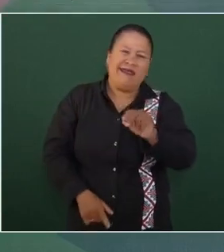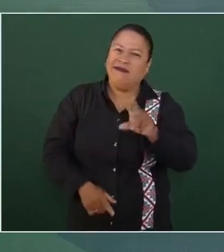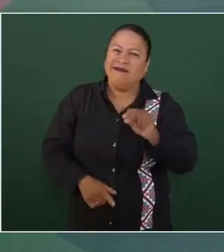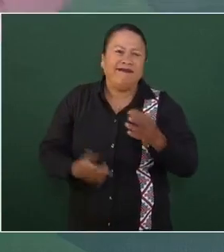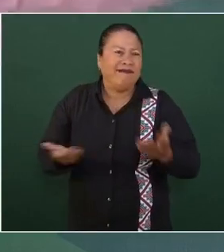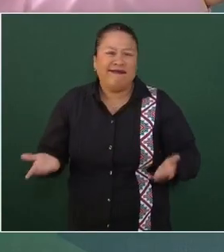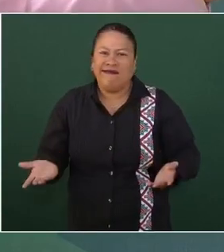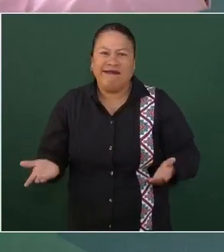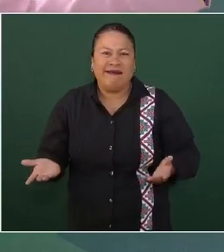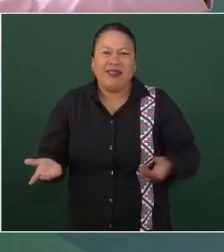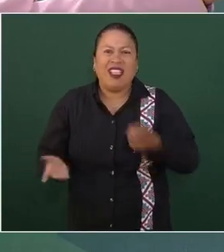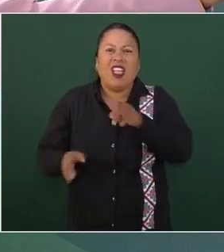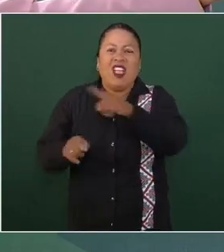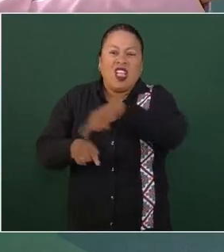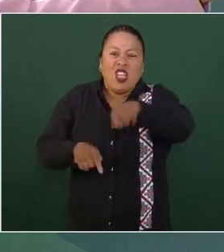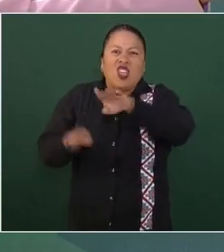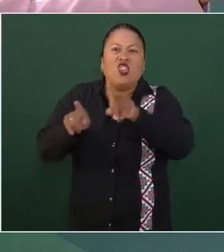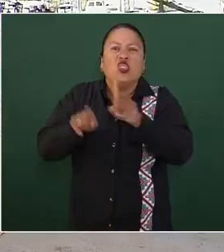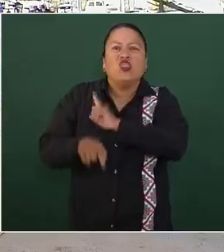esos son convenencieros